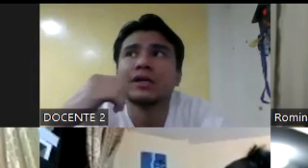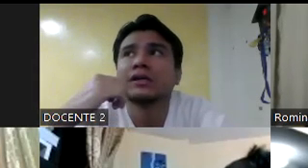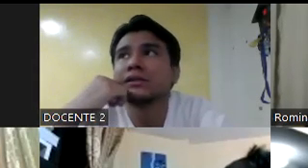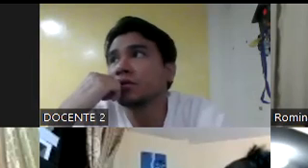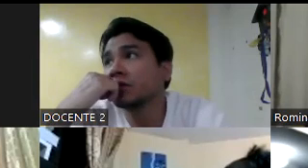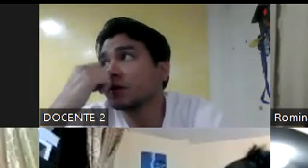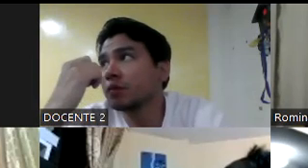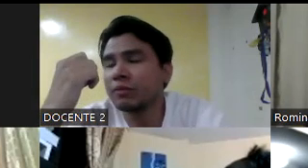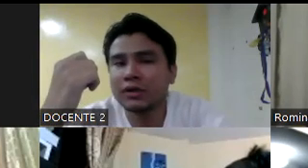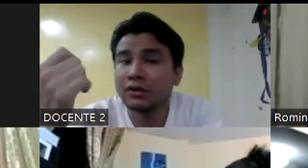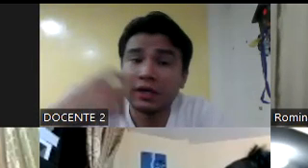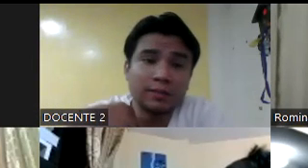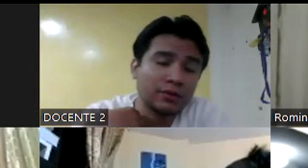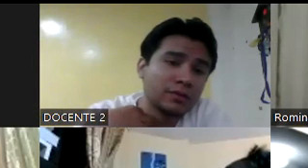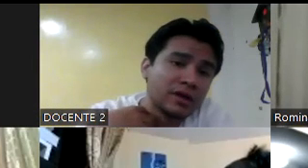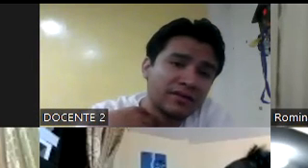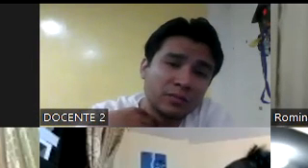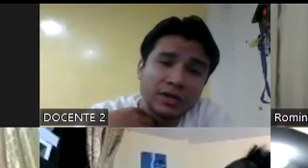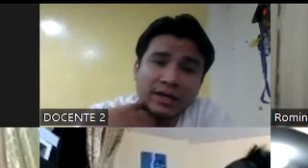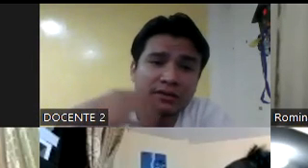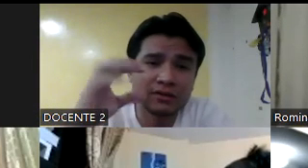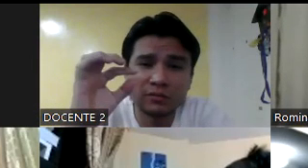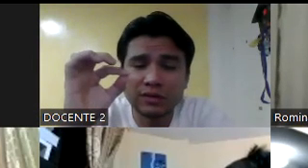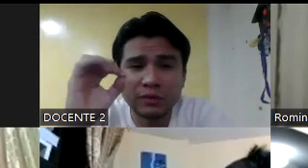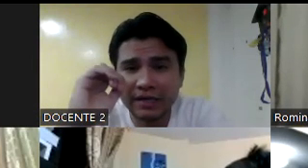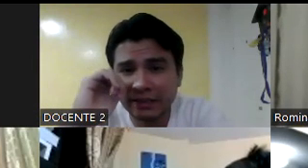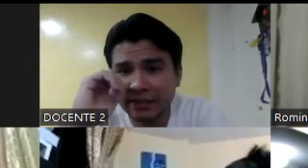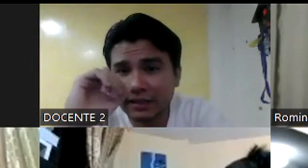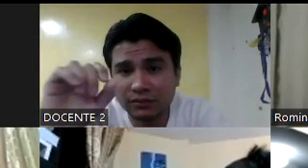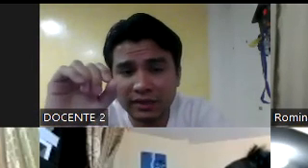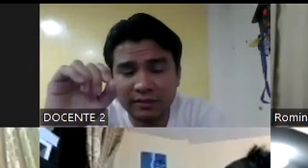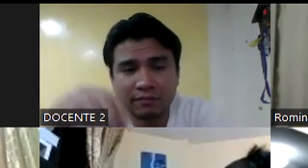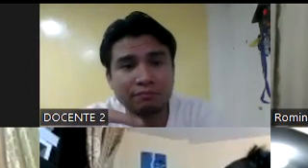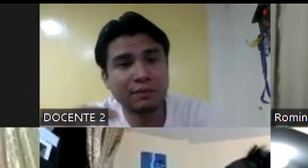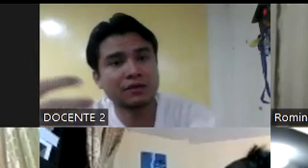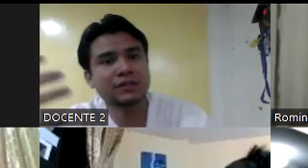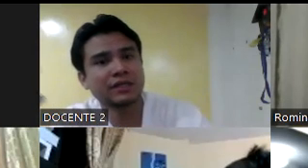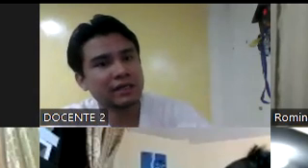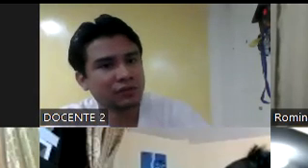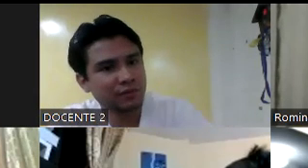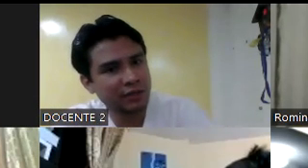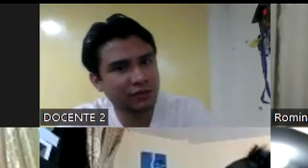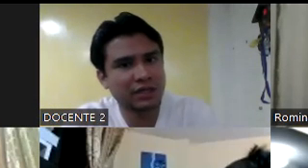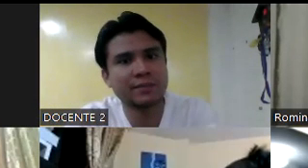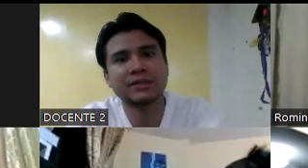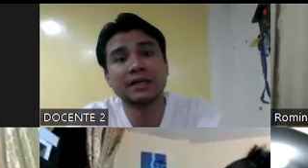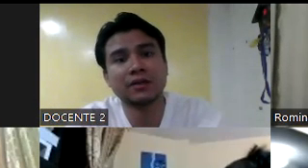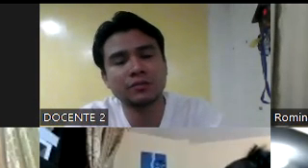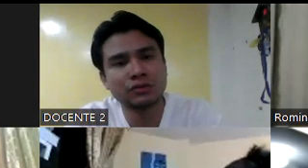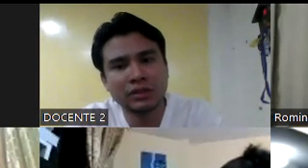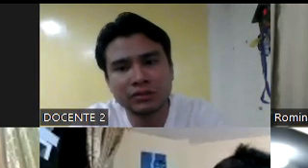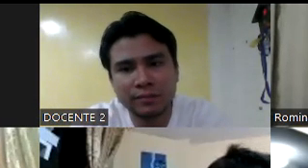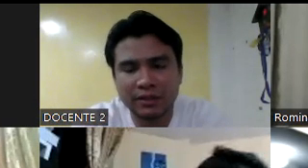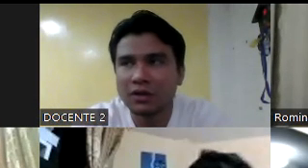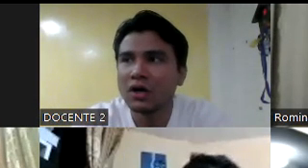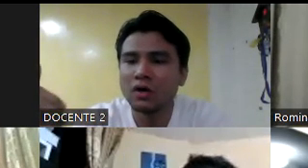Ejemplo, si yo tomo, porque yo tomo el café muy cargado y con muy poca cantidad de azúcar. Pero si ya estoy viendo que ya me está ardiendo